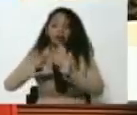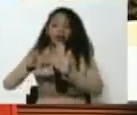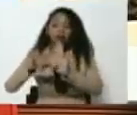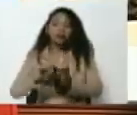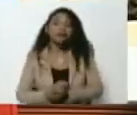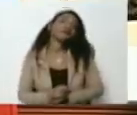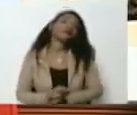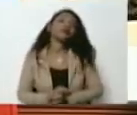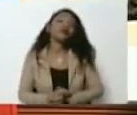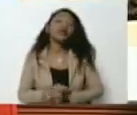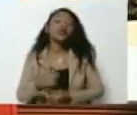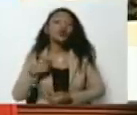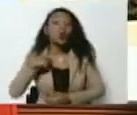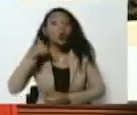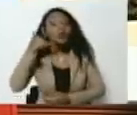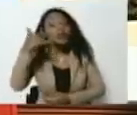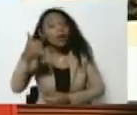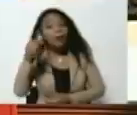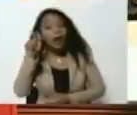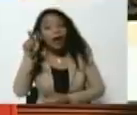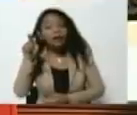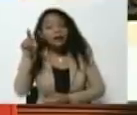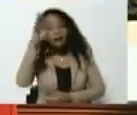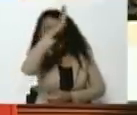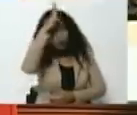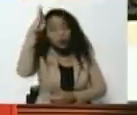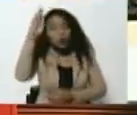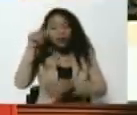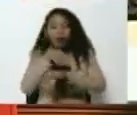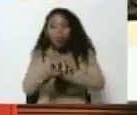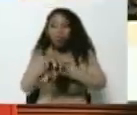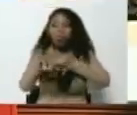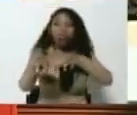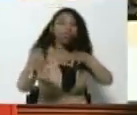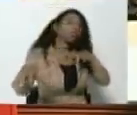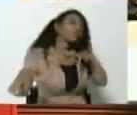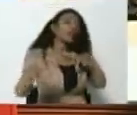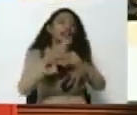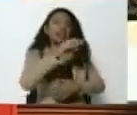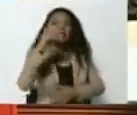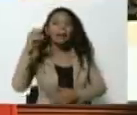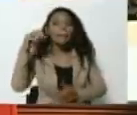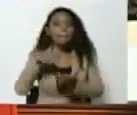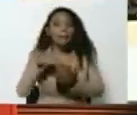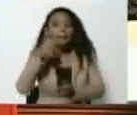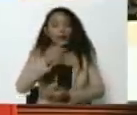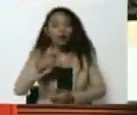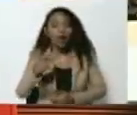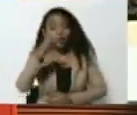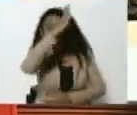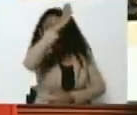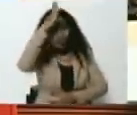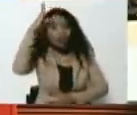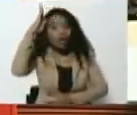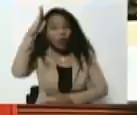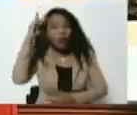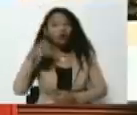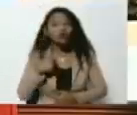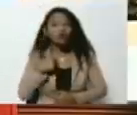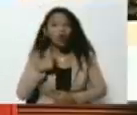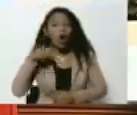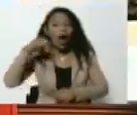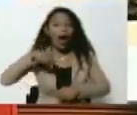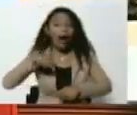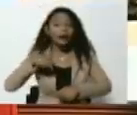Y llamé a Diosdado ante esa marcha gigantesca de más de 500.000 personas y le dije: Diosdado, yo estoy en el